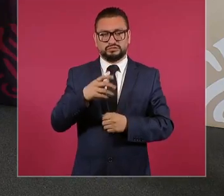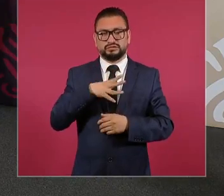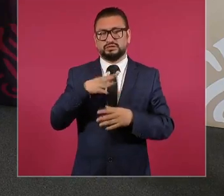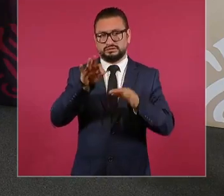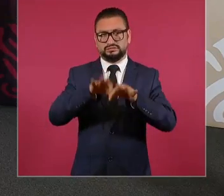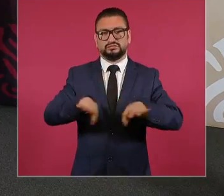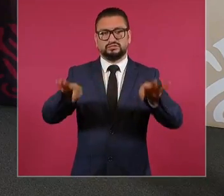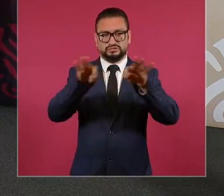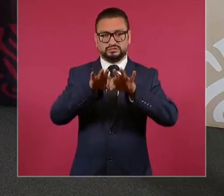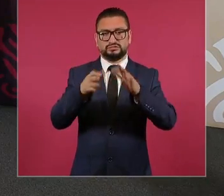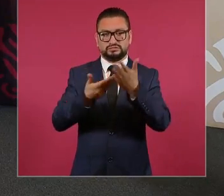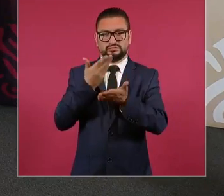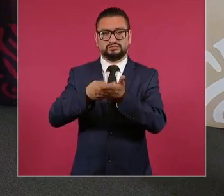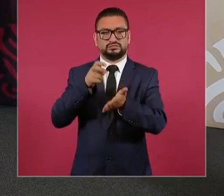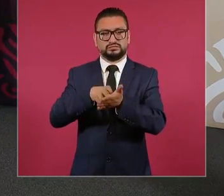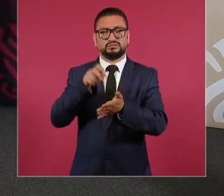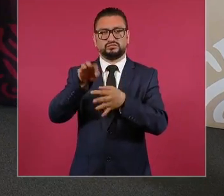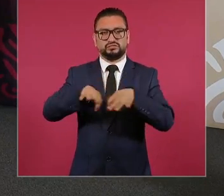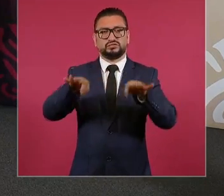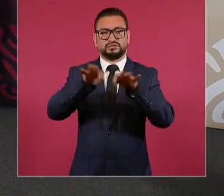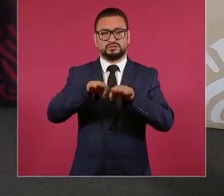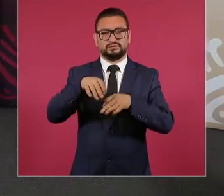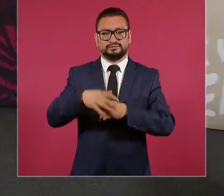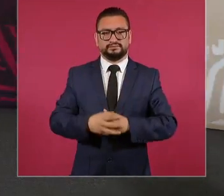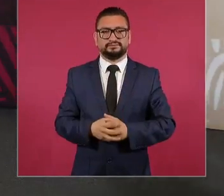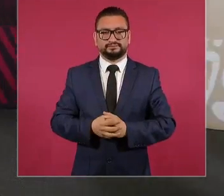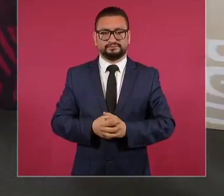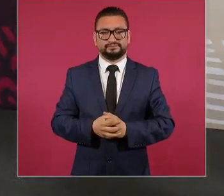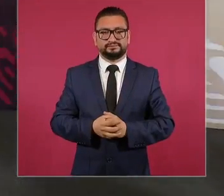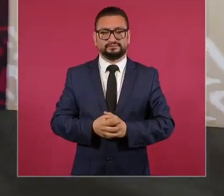importante la reforma al Poder Judicial